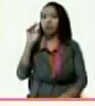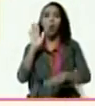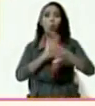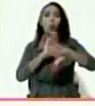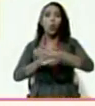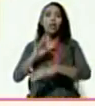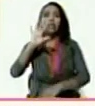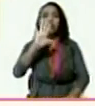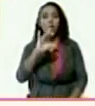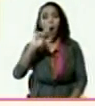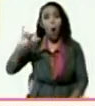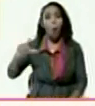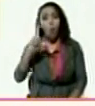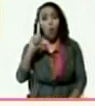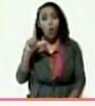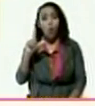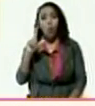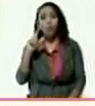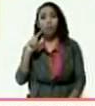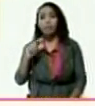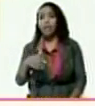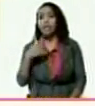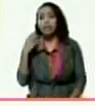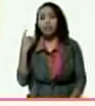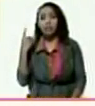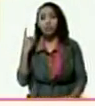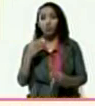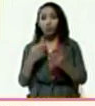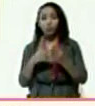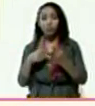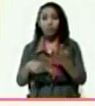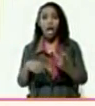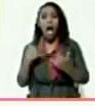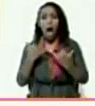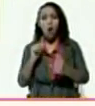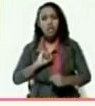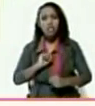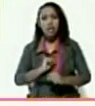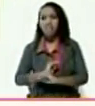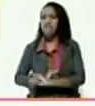julio, todos los, cada vez que pueden, pues ahora sí, se acaba.